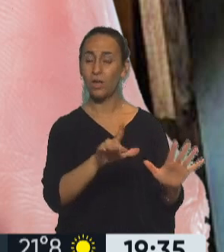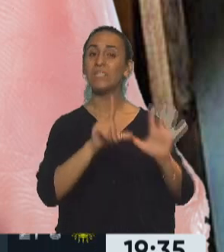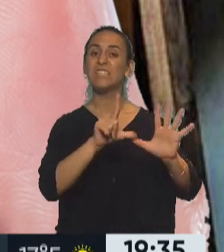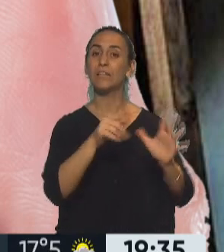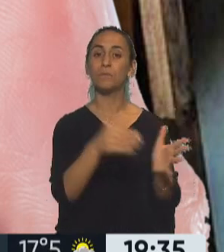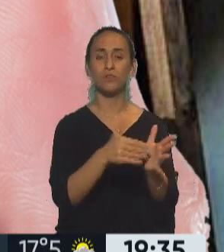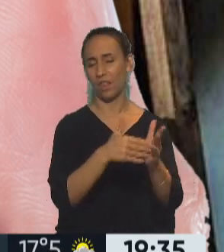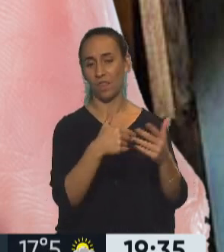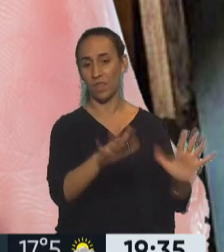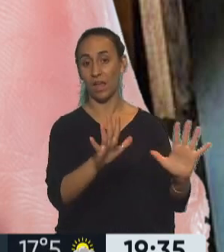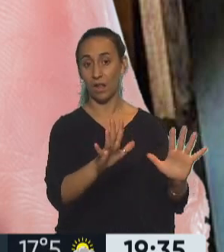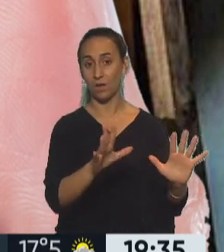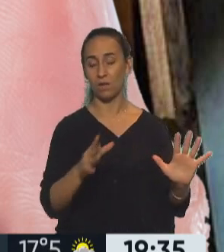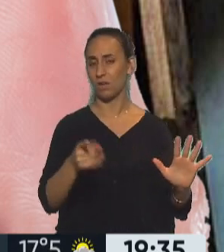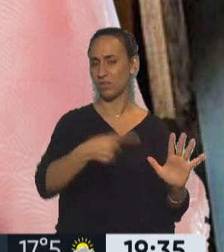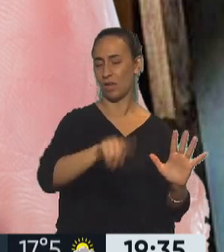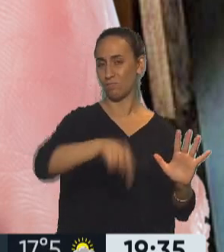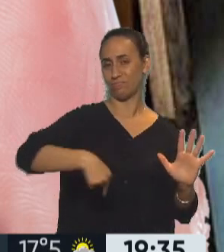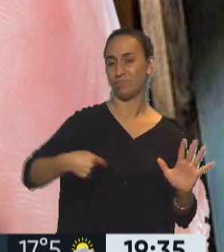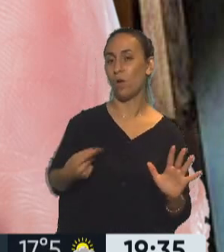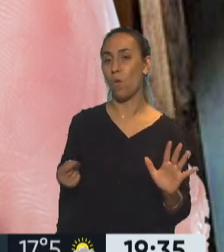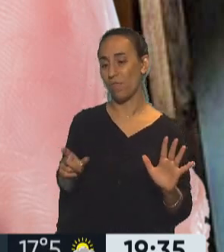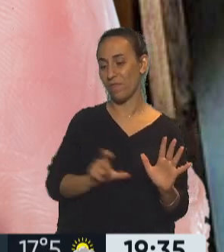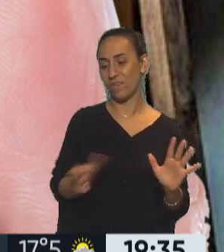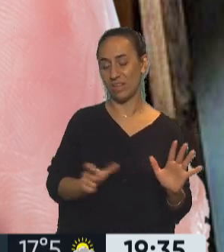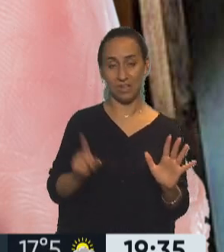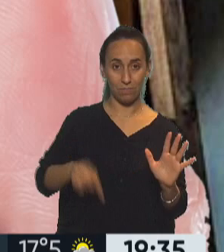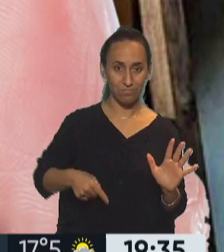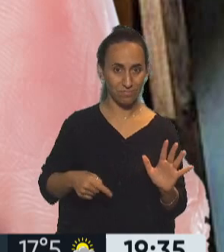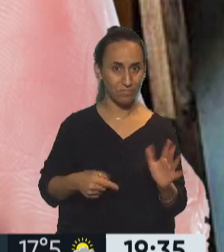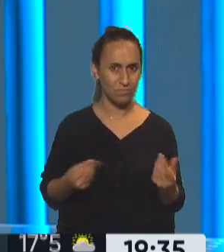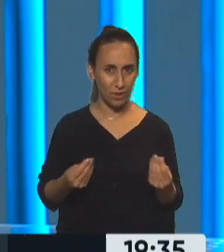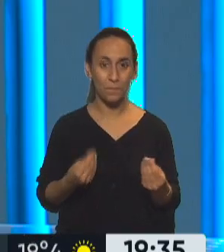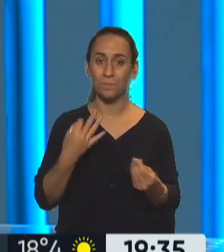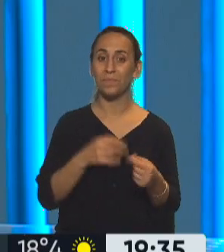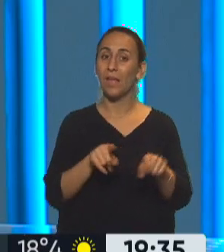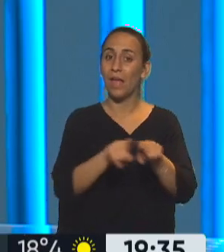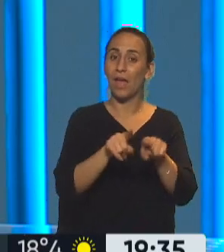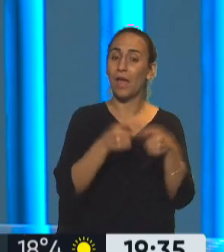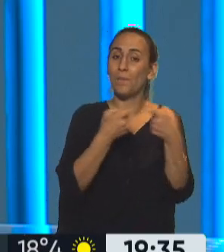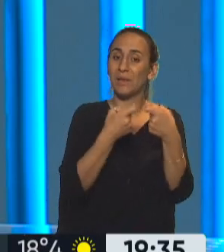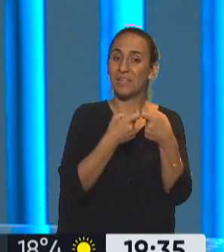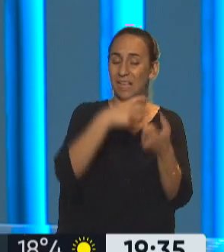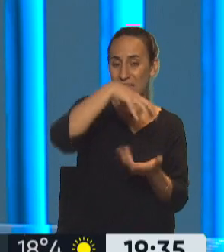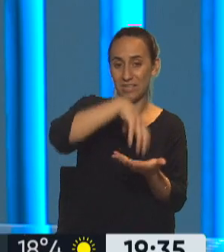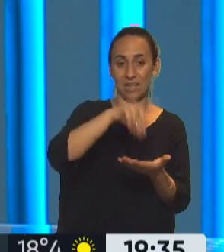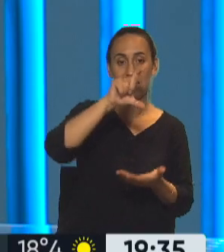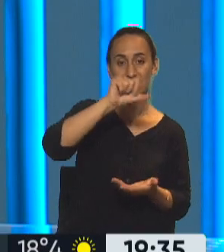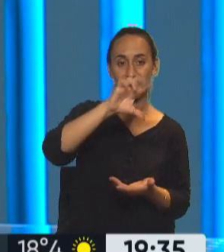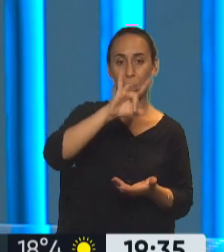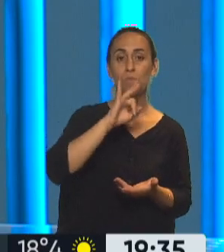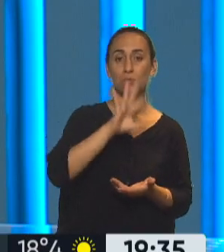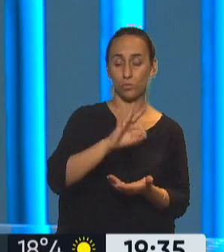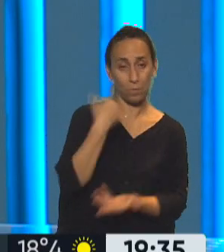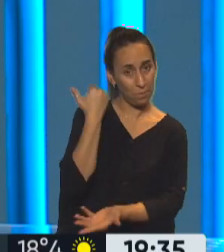resto no tienen forma de saberlo sabes cómo se supieron porque caputo hermanos presentó la documentación de los 13 millones